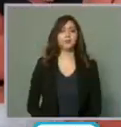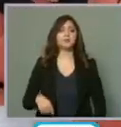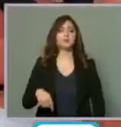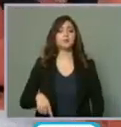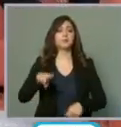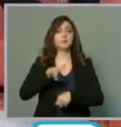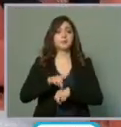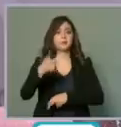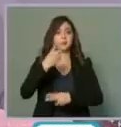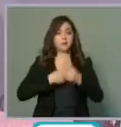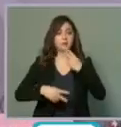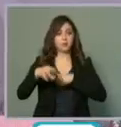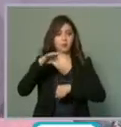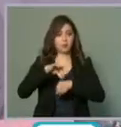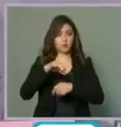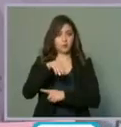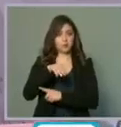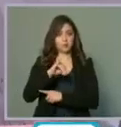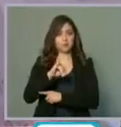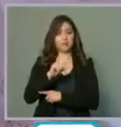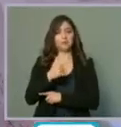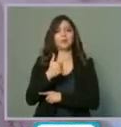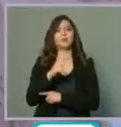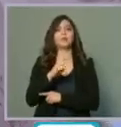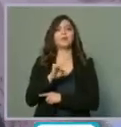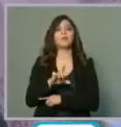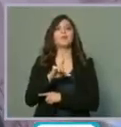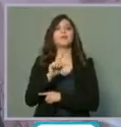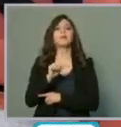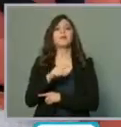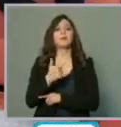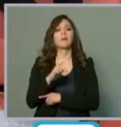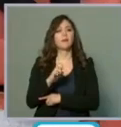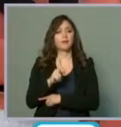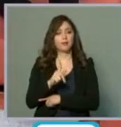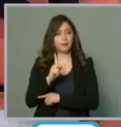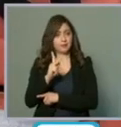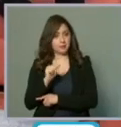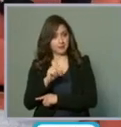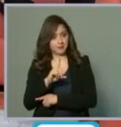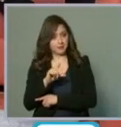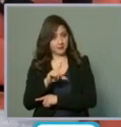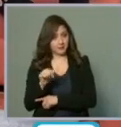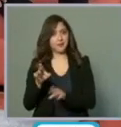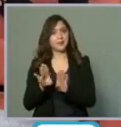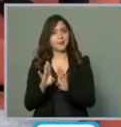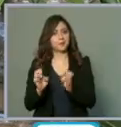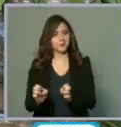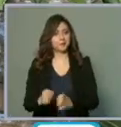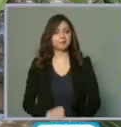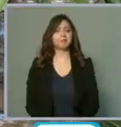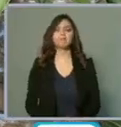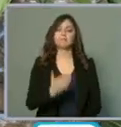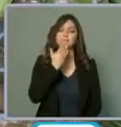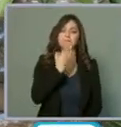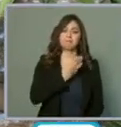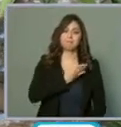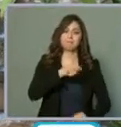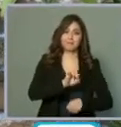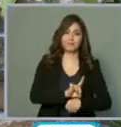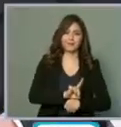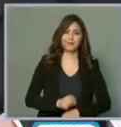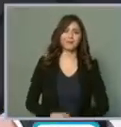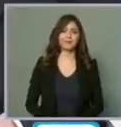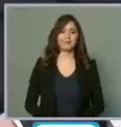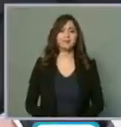aquí con nosotros nuestro doctor Miguel Ángel Padilla. ¿Cómo estás, doctor? Buenos Bienvenido. días, muy bien. Buenos días. Buenos días. Y de verdad pareciera algo, pues, que primero